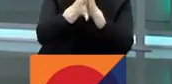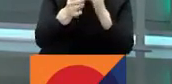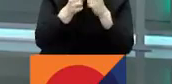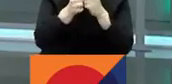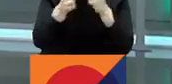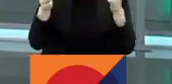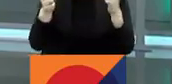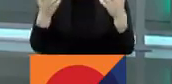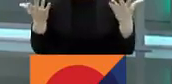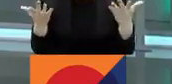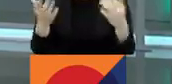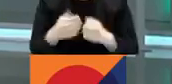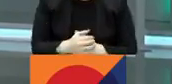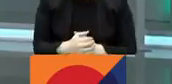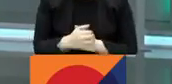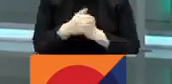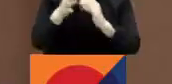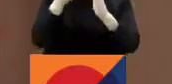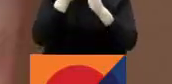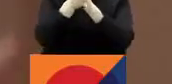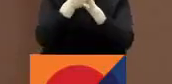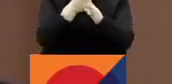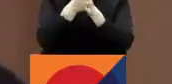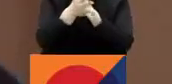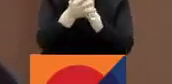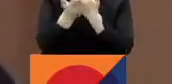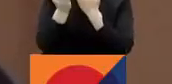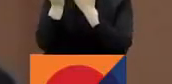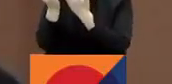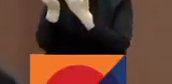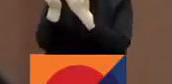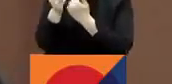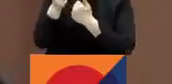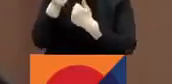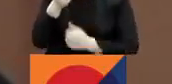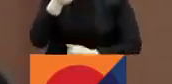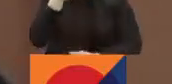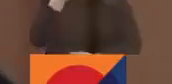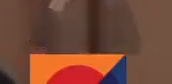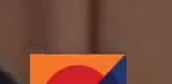24/7. Tendremos información porque los sábados son de buenas noticias.